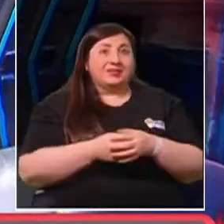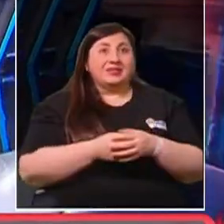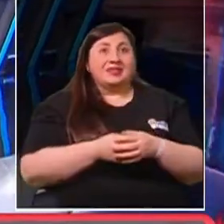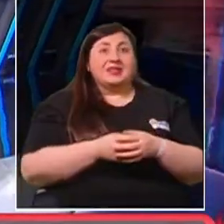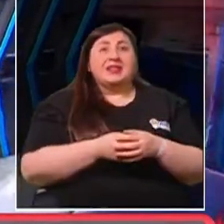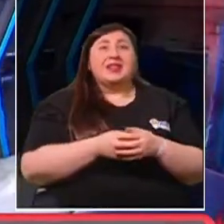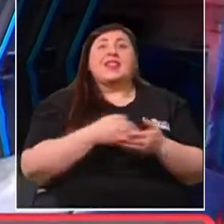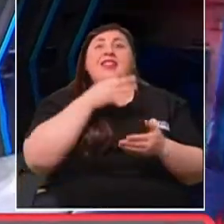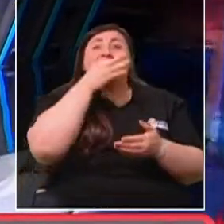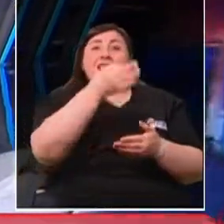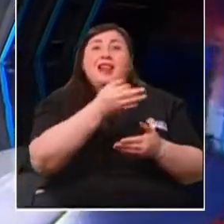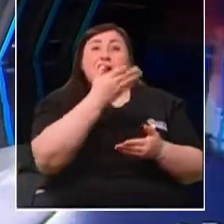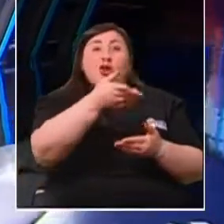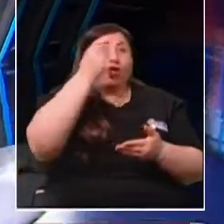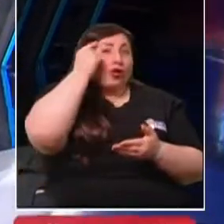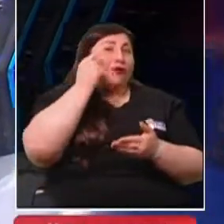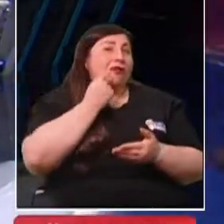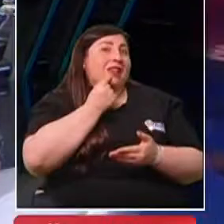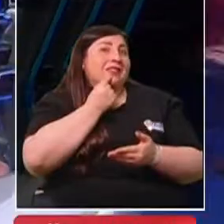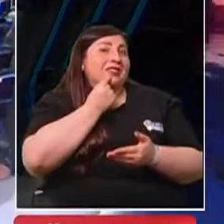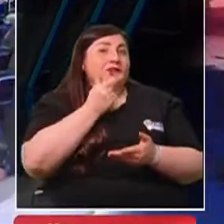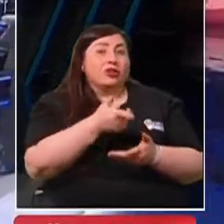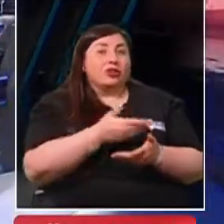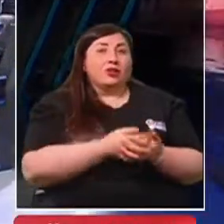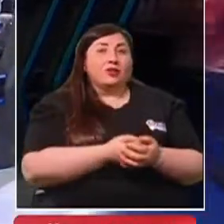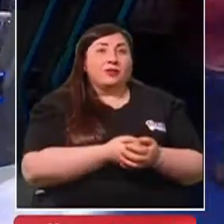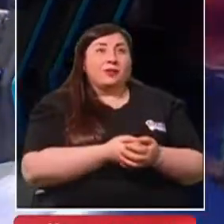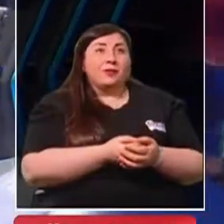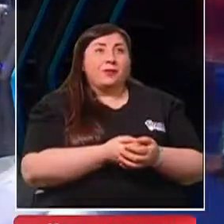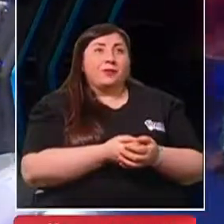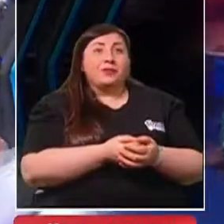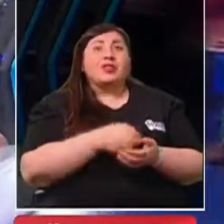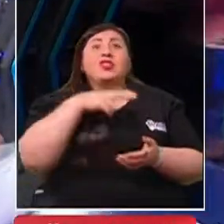Don Francisco, ahí está. La suma es de